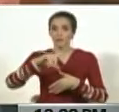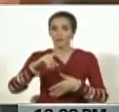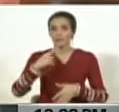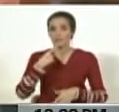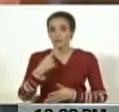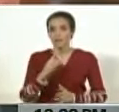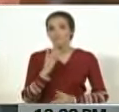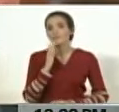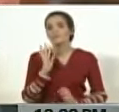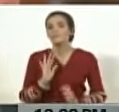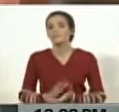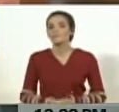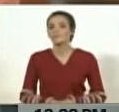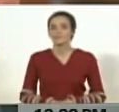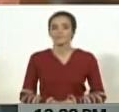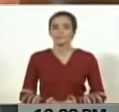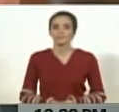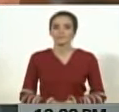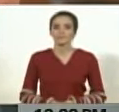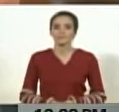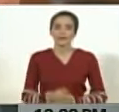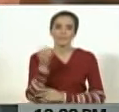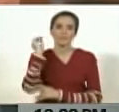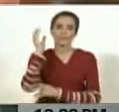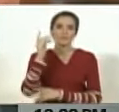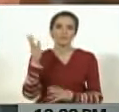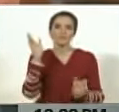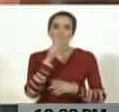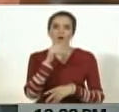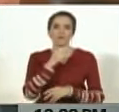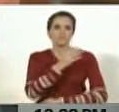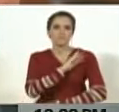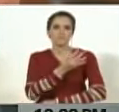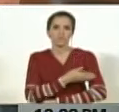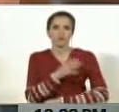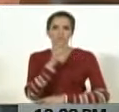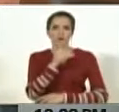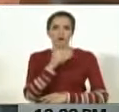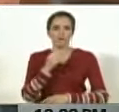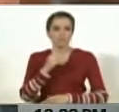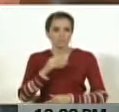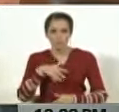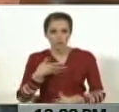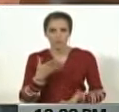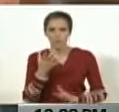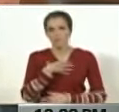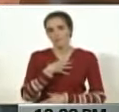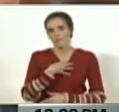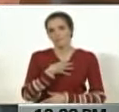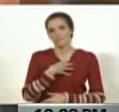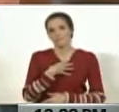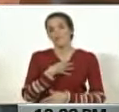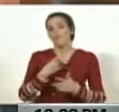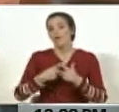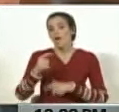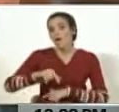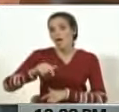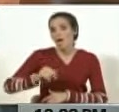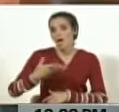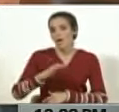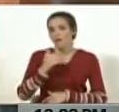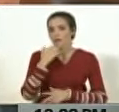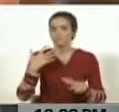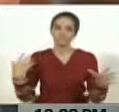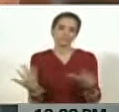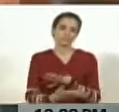refiero, el Parlamento no tiene ese poder, no tiene esa facultad. Por eso aquí realmente ha habido un